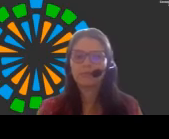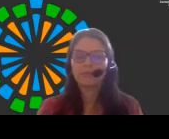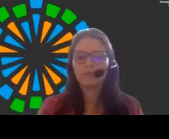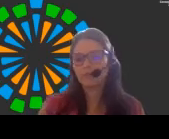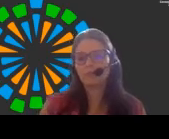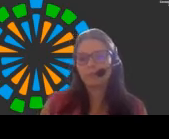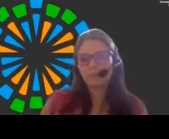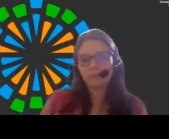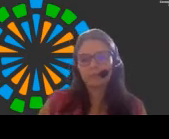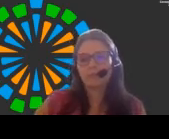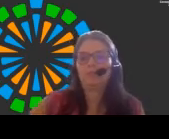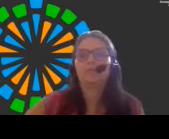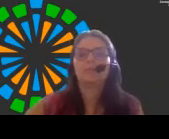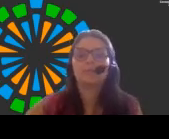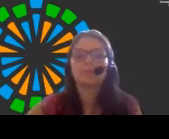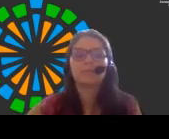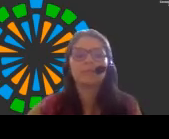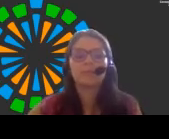discapacidad